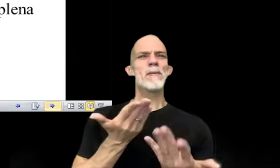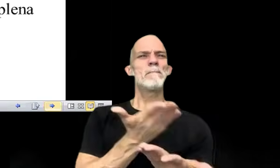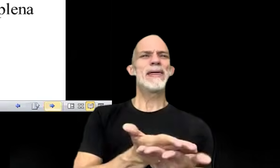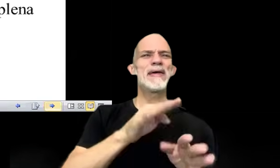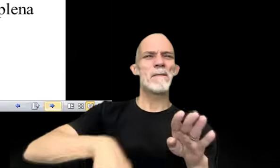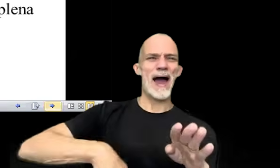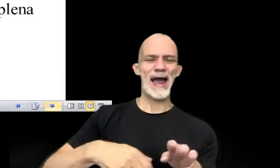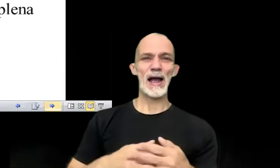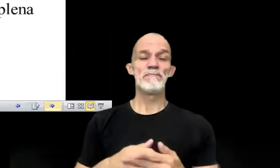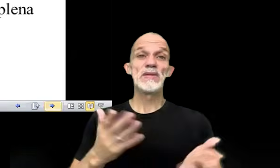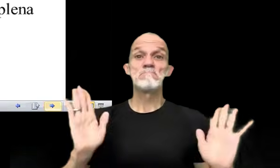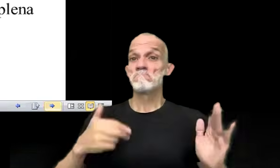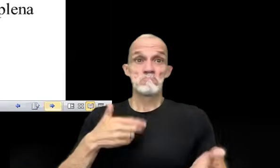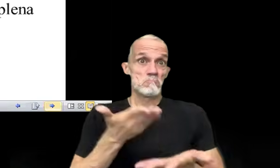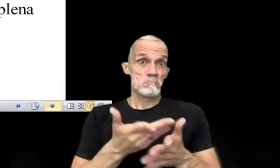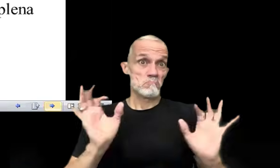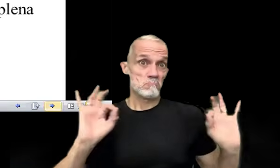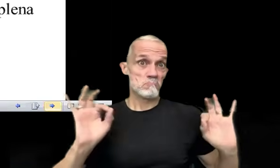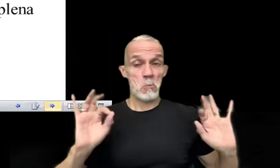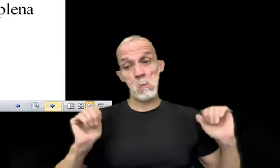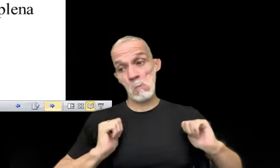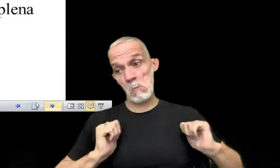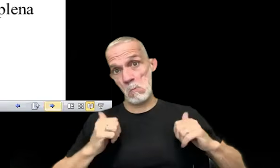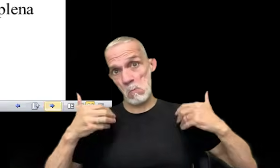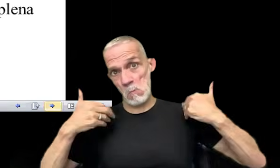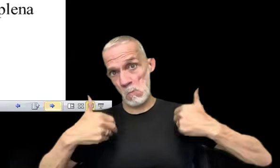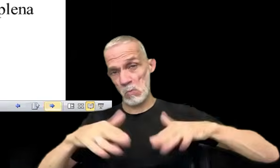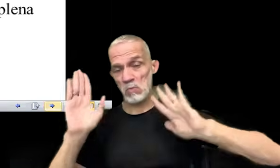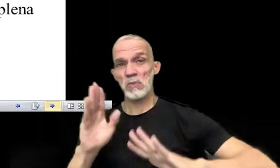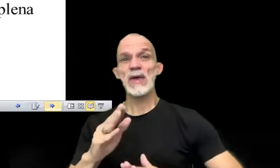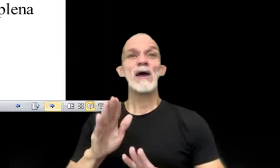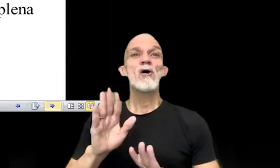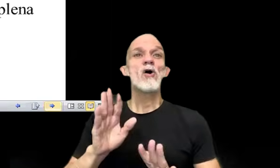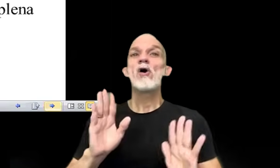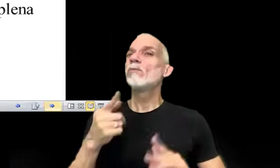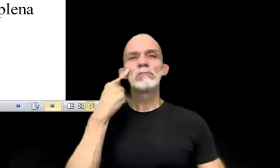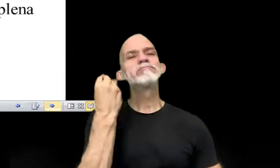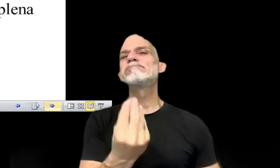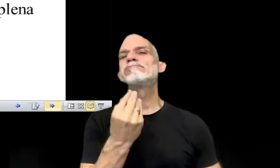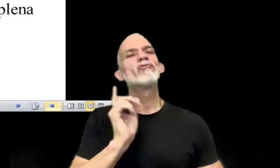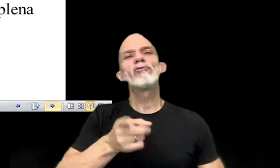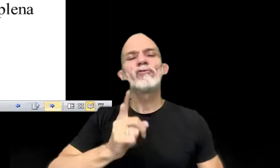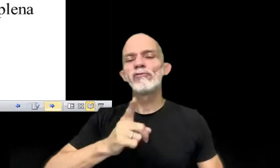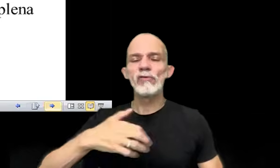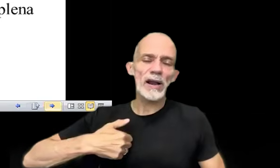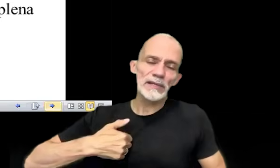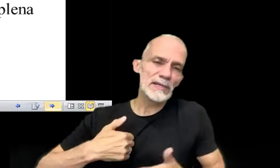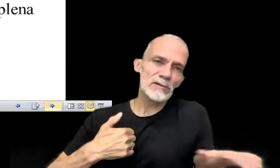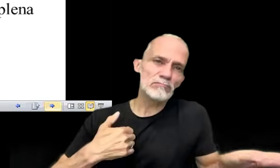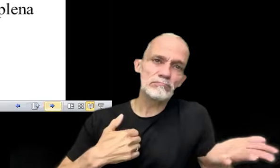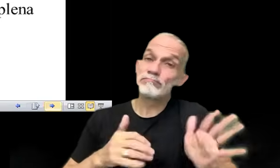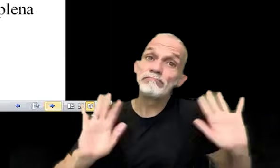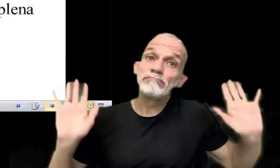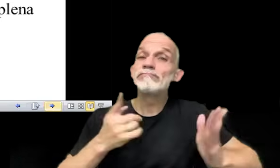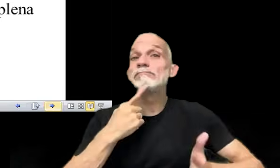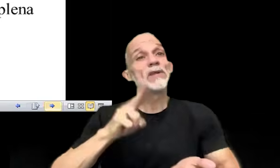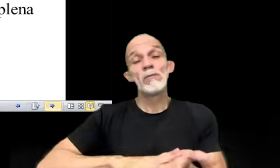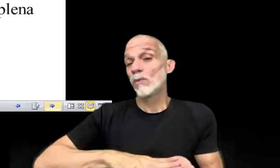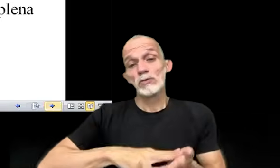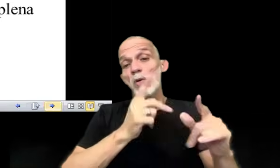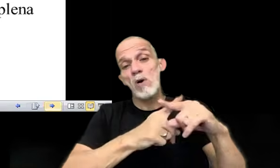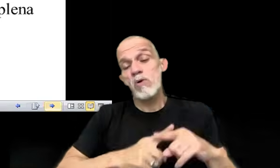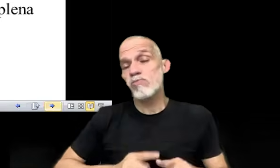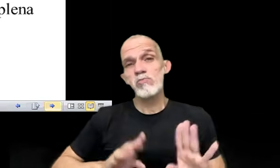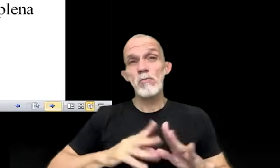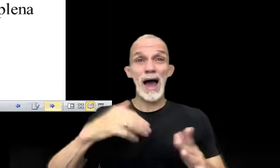Recordemos que quien no pide la baja de residencia sigue siendo residente fiscal argentino y se van a gravar todos